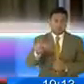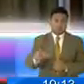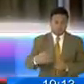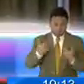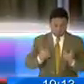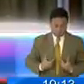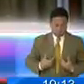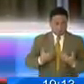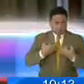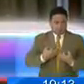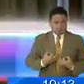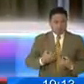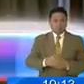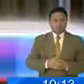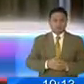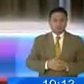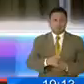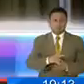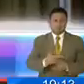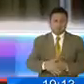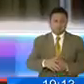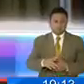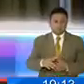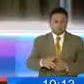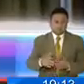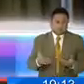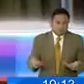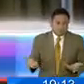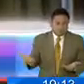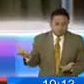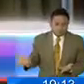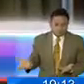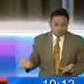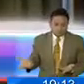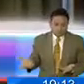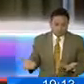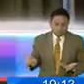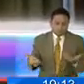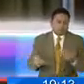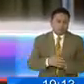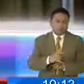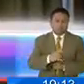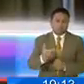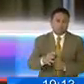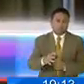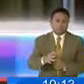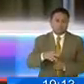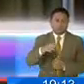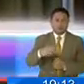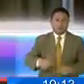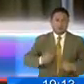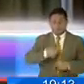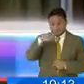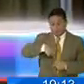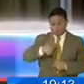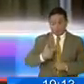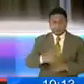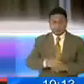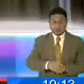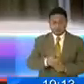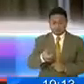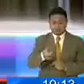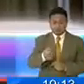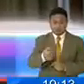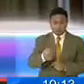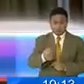bien vestidas que actúan de esta manera para como si hubieran sido miembros de esta ciudadela, ya que han clonado el